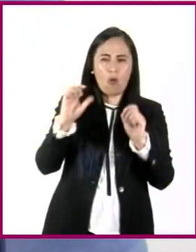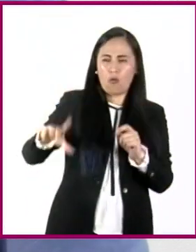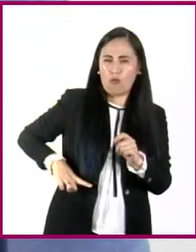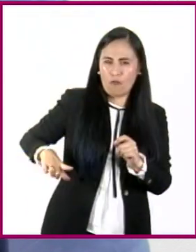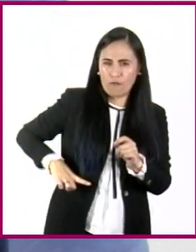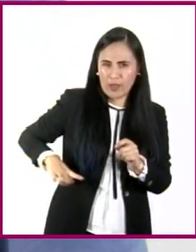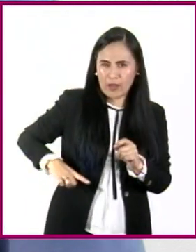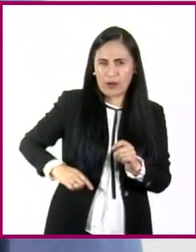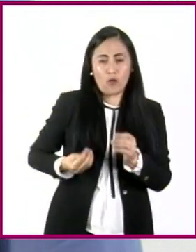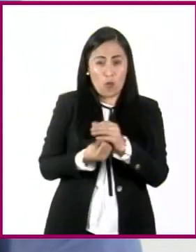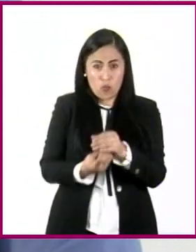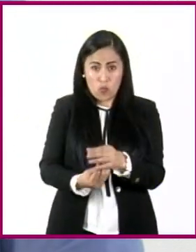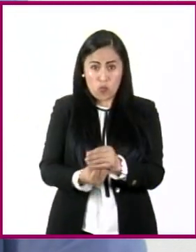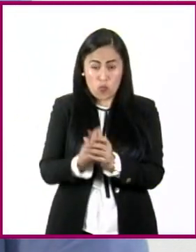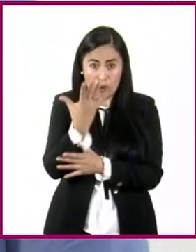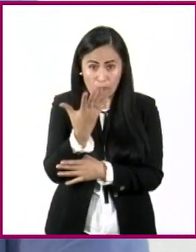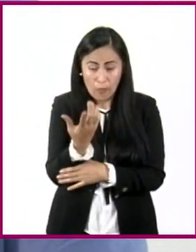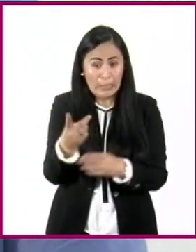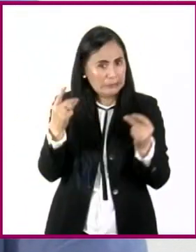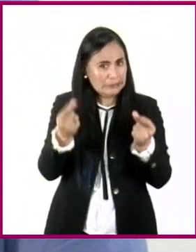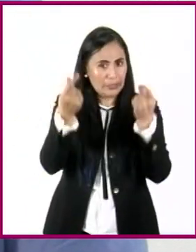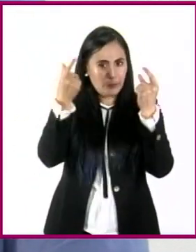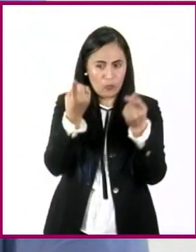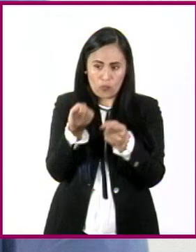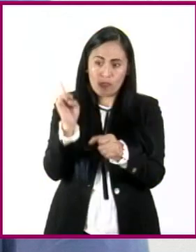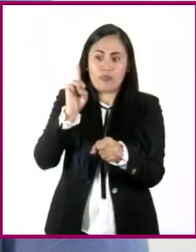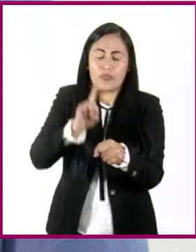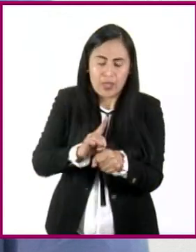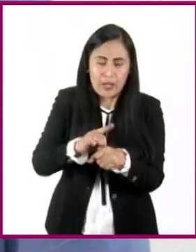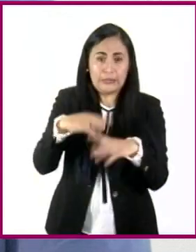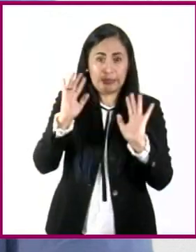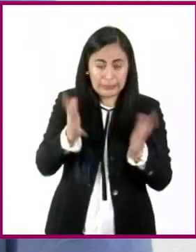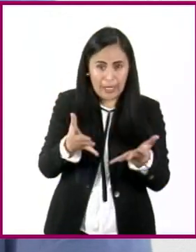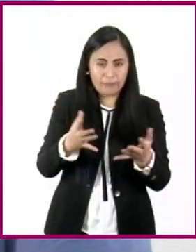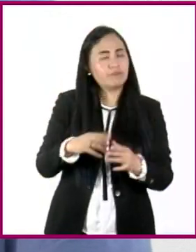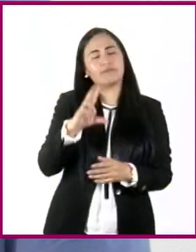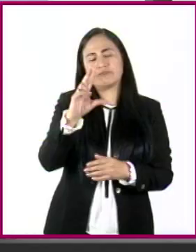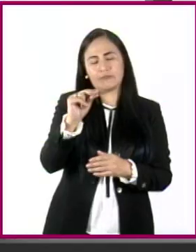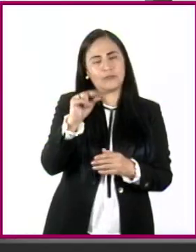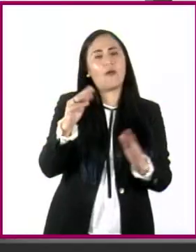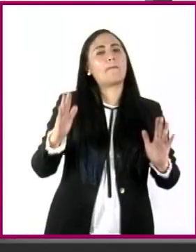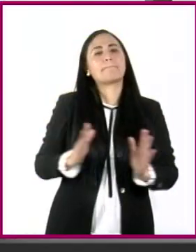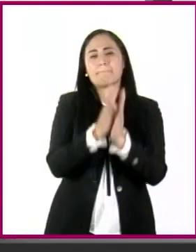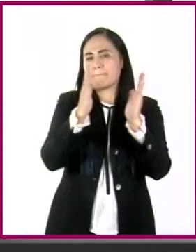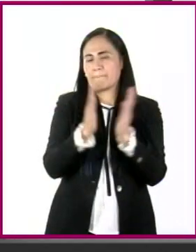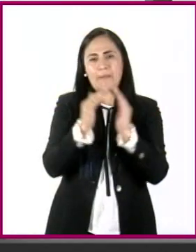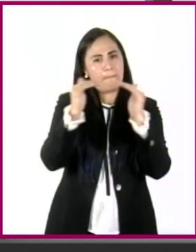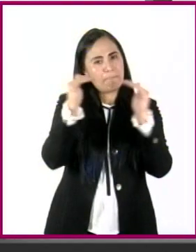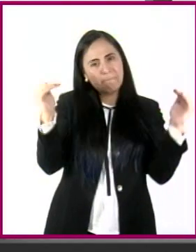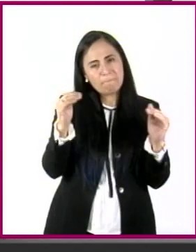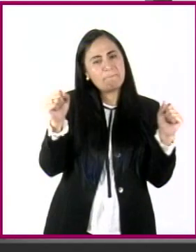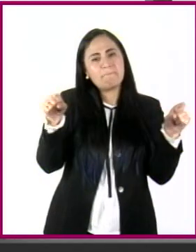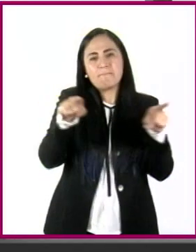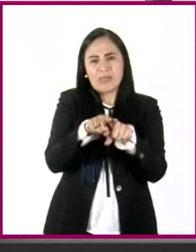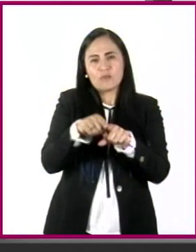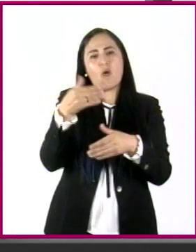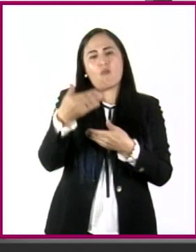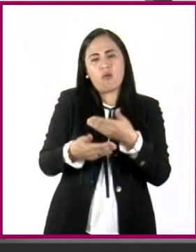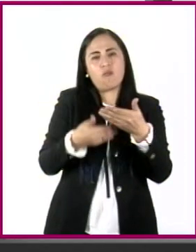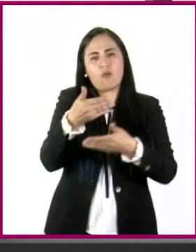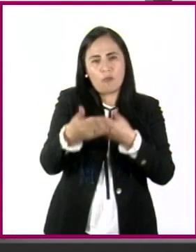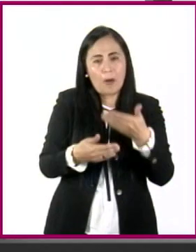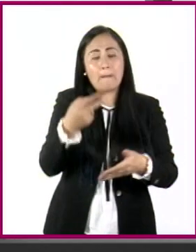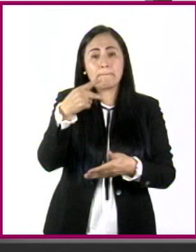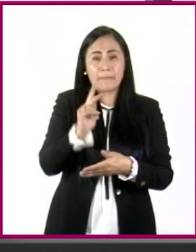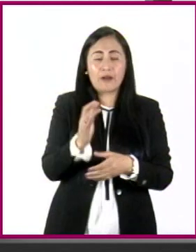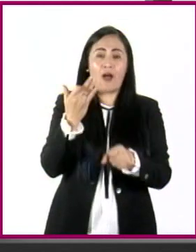nazca de un día para otro, y la democracia participativa, como acabamos de ver, no es la excepción. Pero antes de entrar de lleno al rol de la juventud